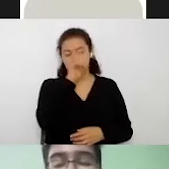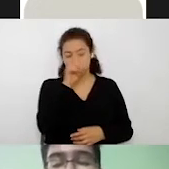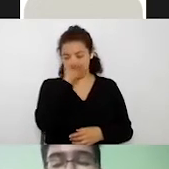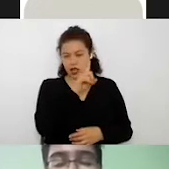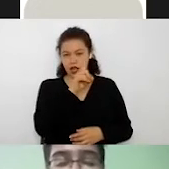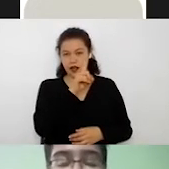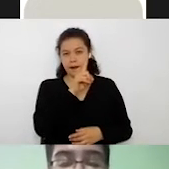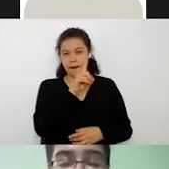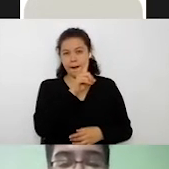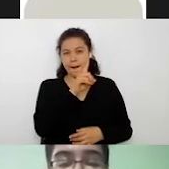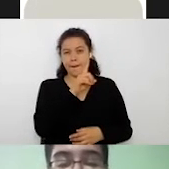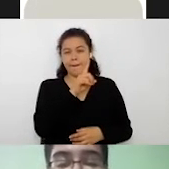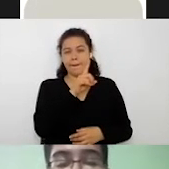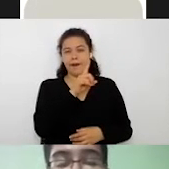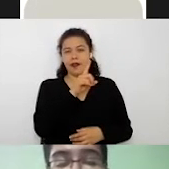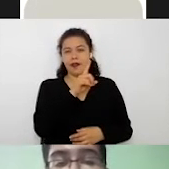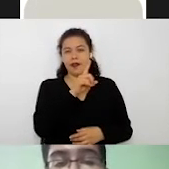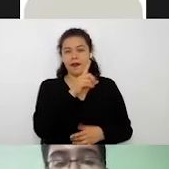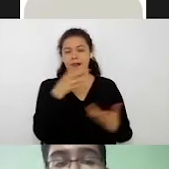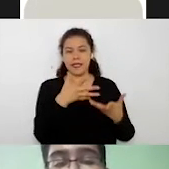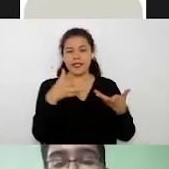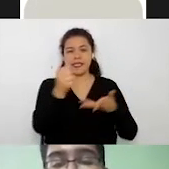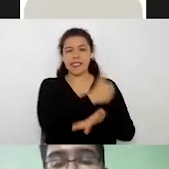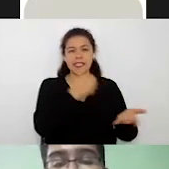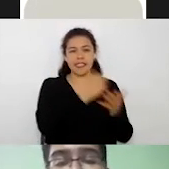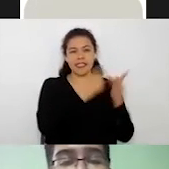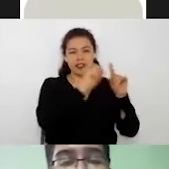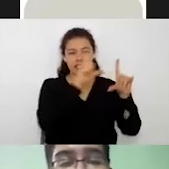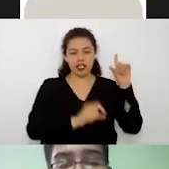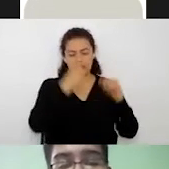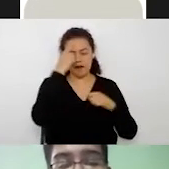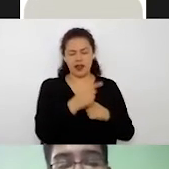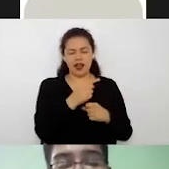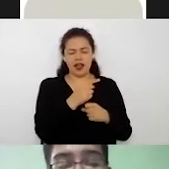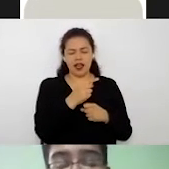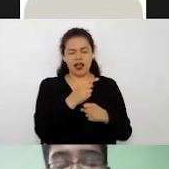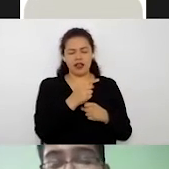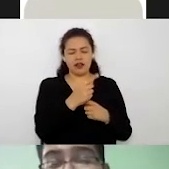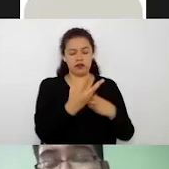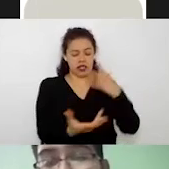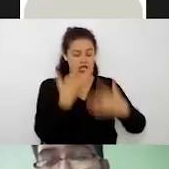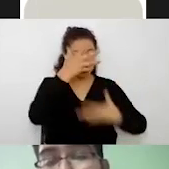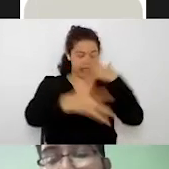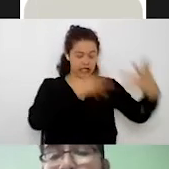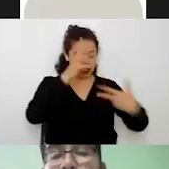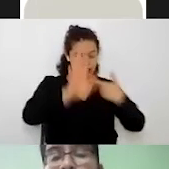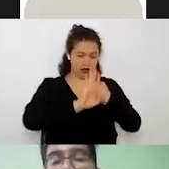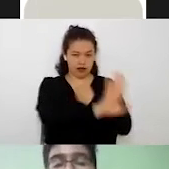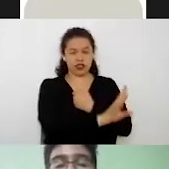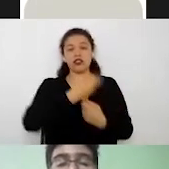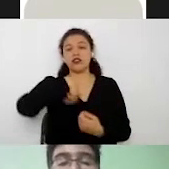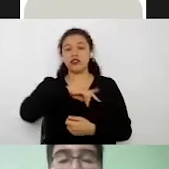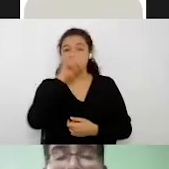hace el Centro Nacional para la Prevención de Desastres, nos dice que no nos